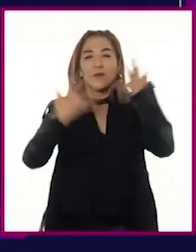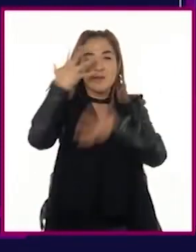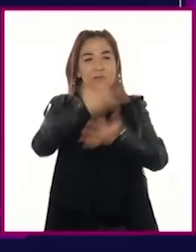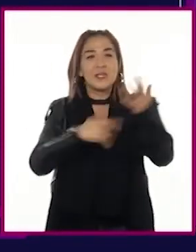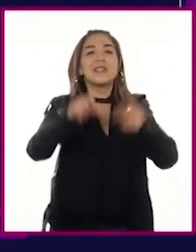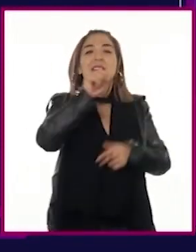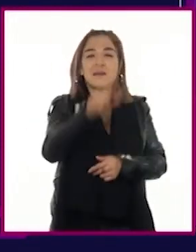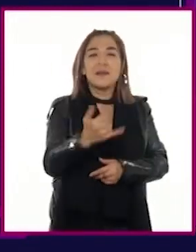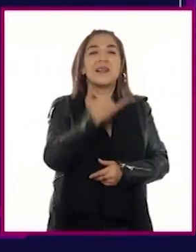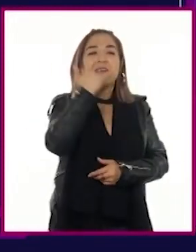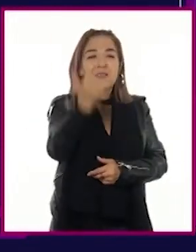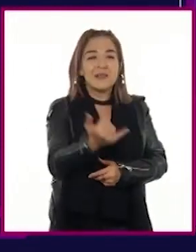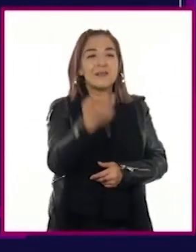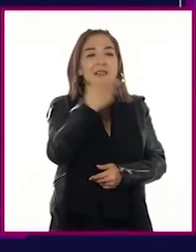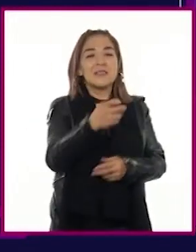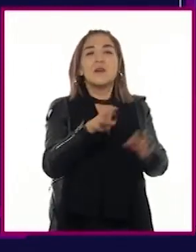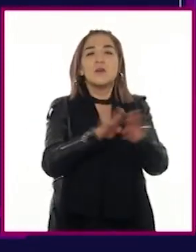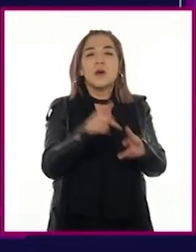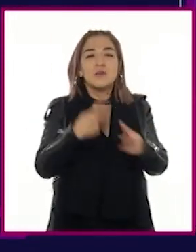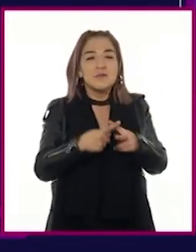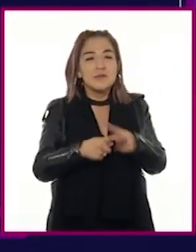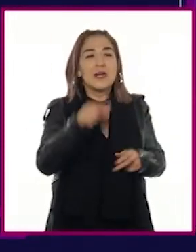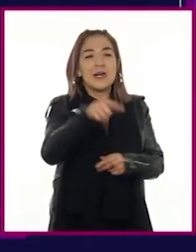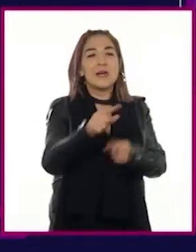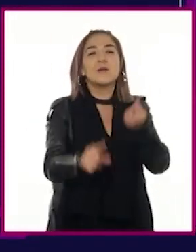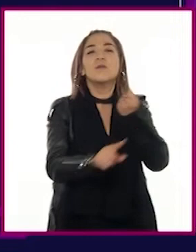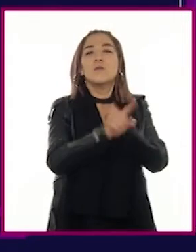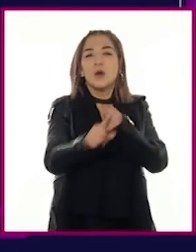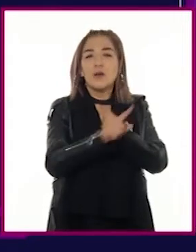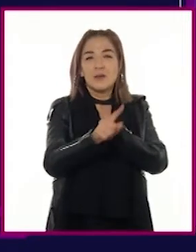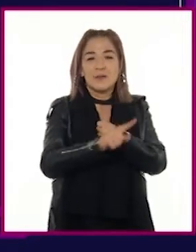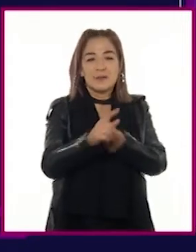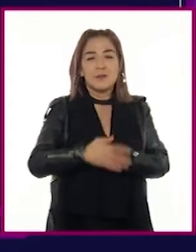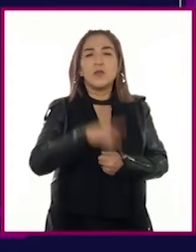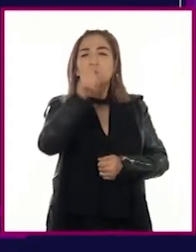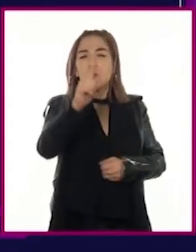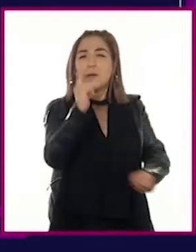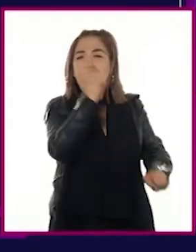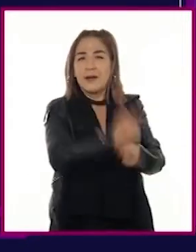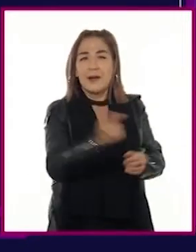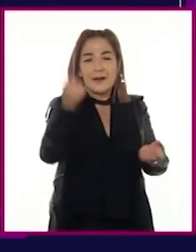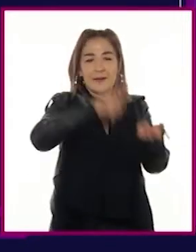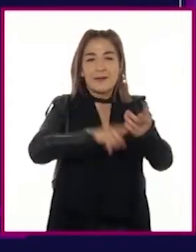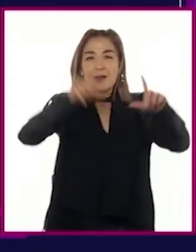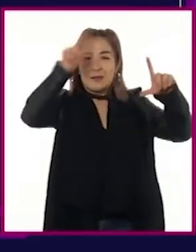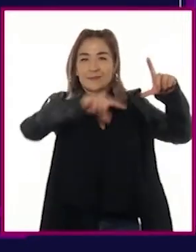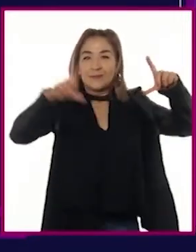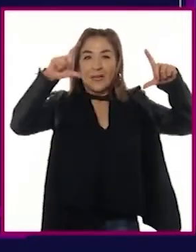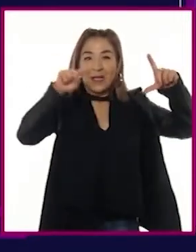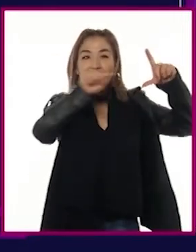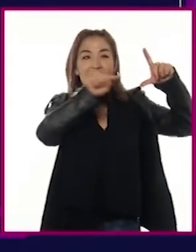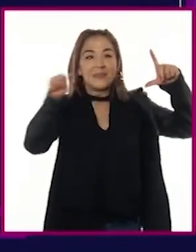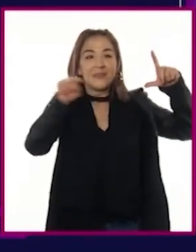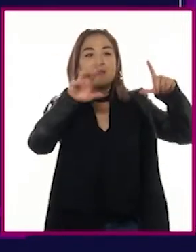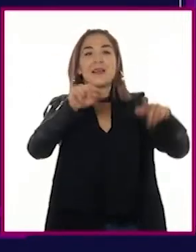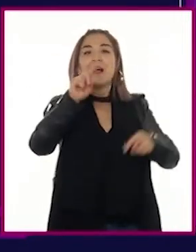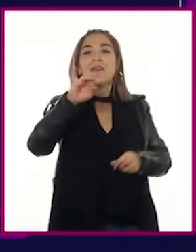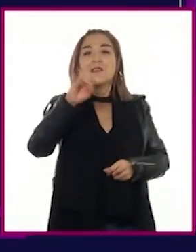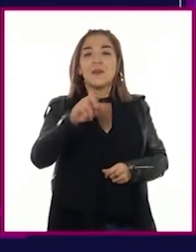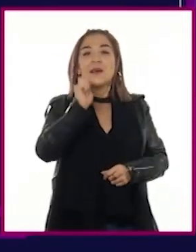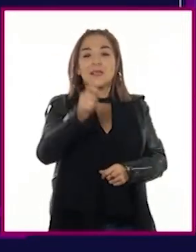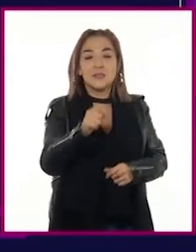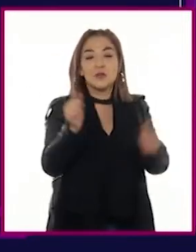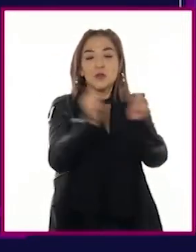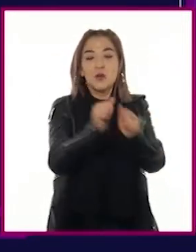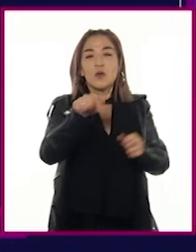como errores en los cálculos al resolver problemas. Notarán que el radio y la apotema forman un triángulo junto con